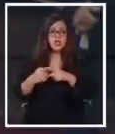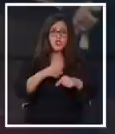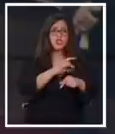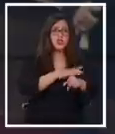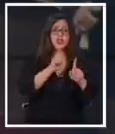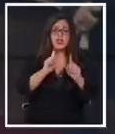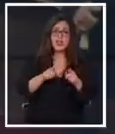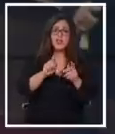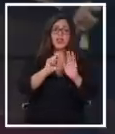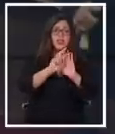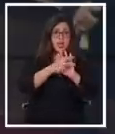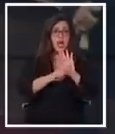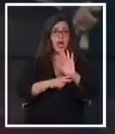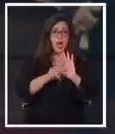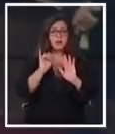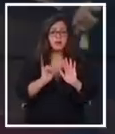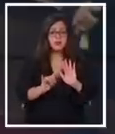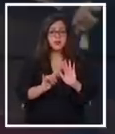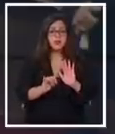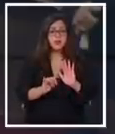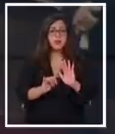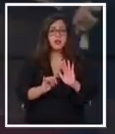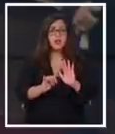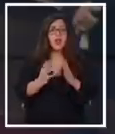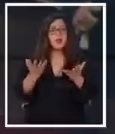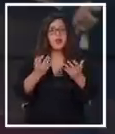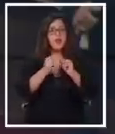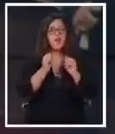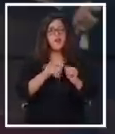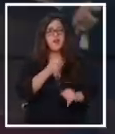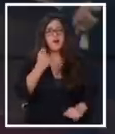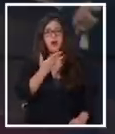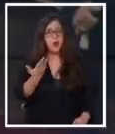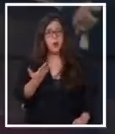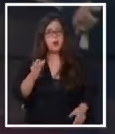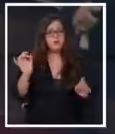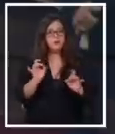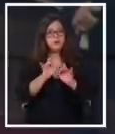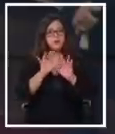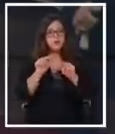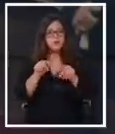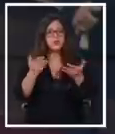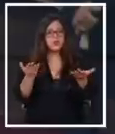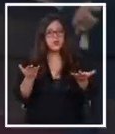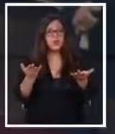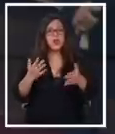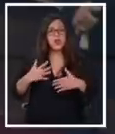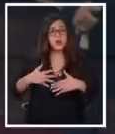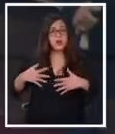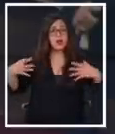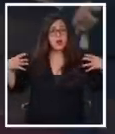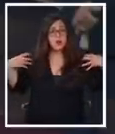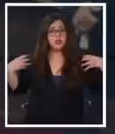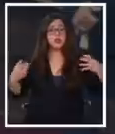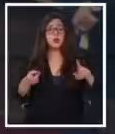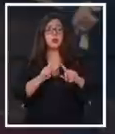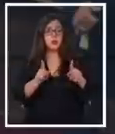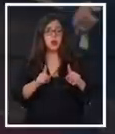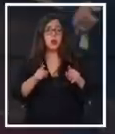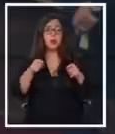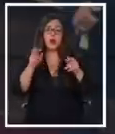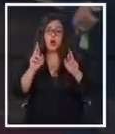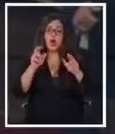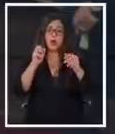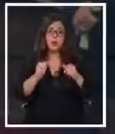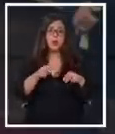tiene que ser cambiada estructuralmente cuál es el mecanismo en la eventualidad de que eso suceda no es algo que me corresponde adelantar todavía yo espero que esto lo podamos